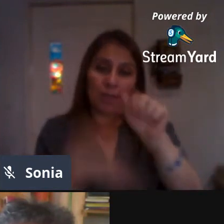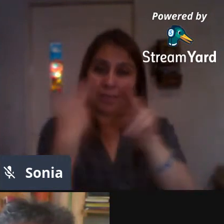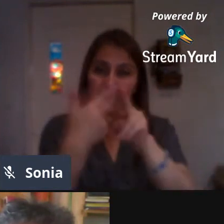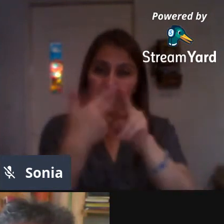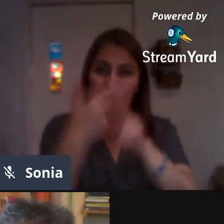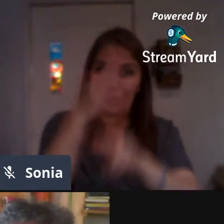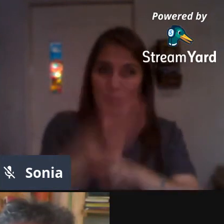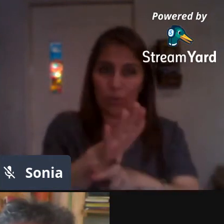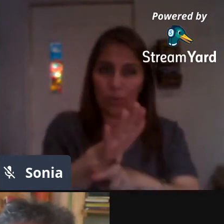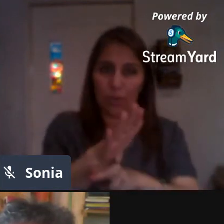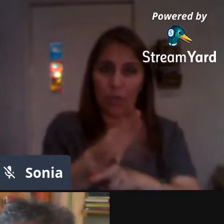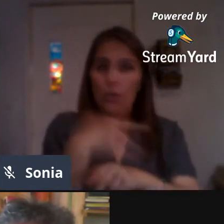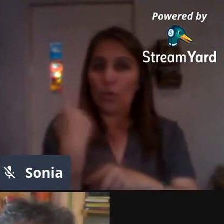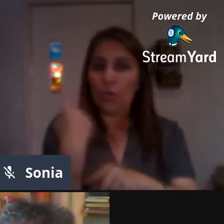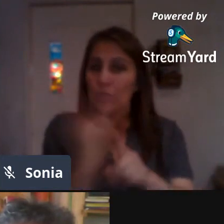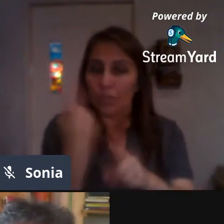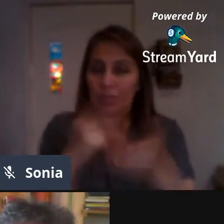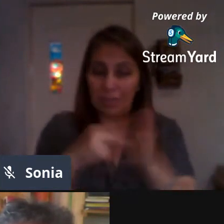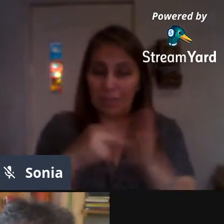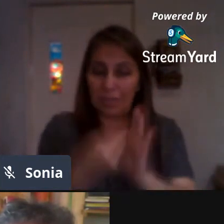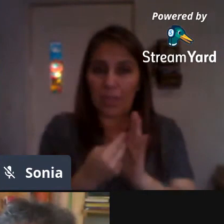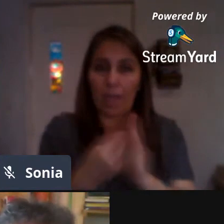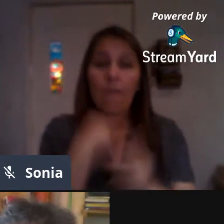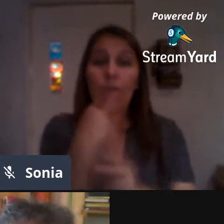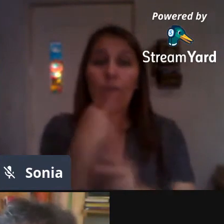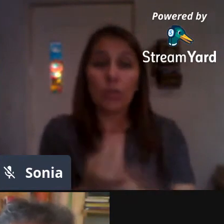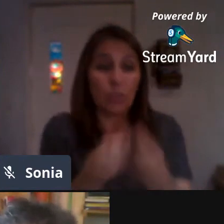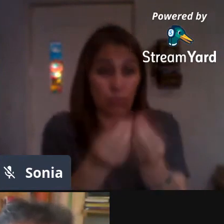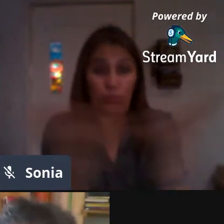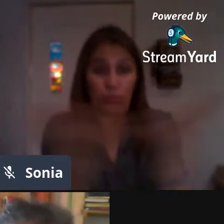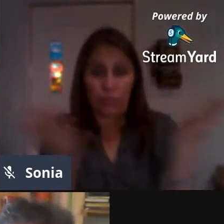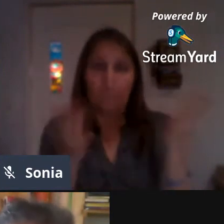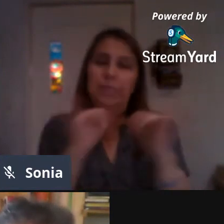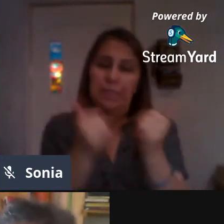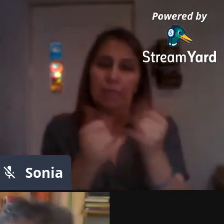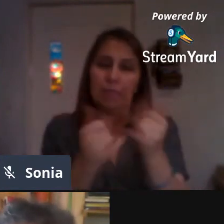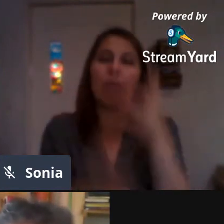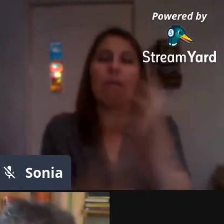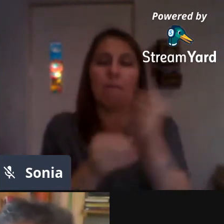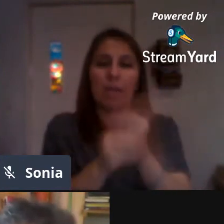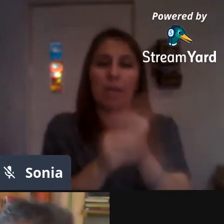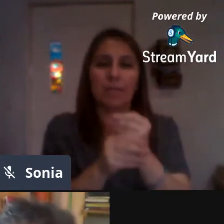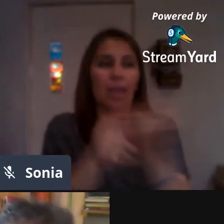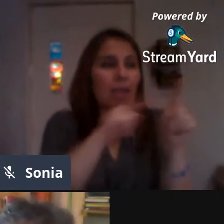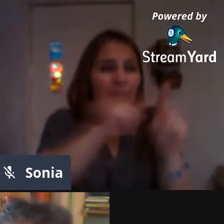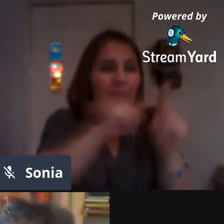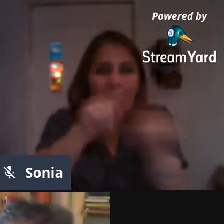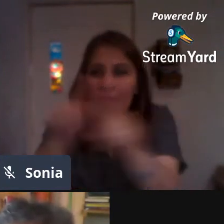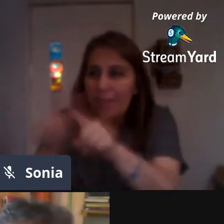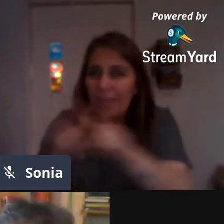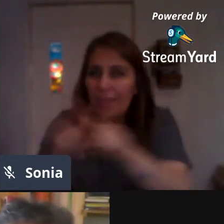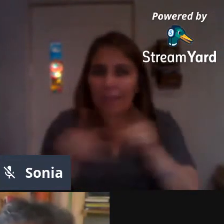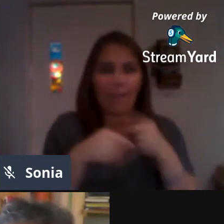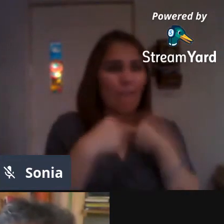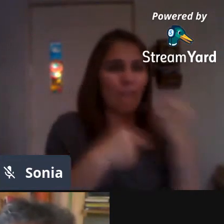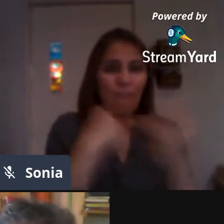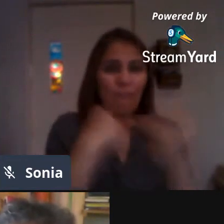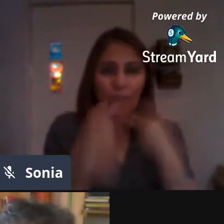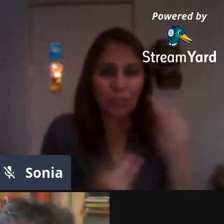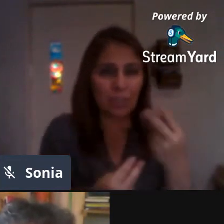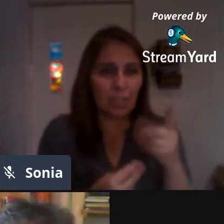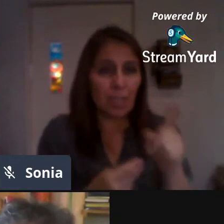sino que haya una diferencia en esas voces unas singularidades que se expresan allí y que no y que no se